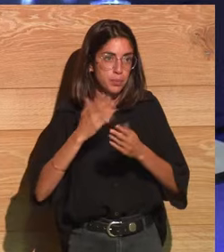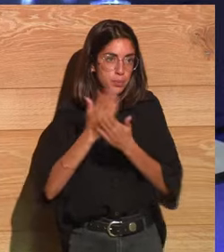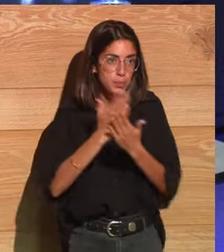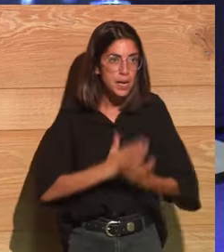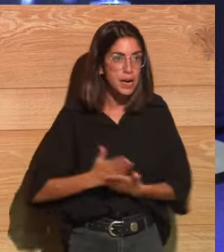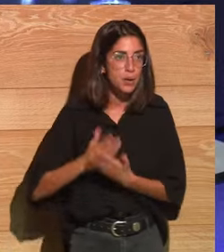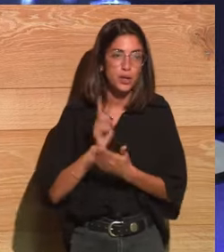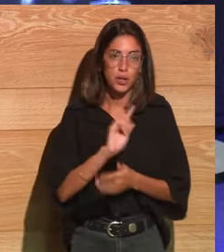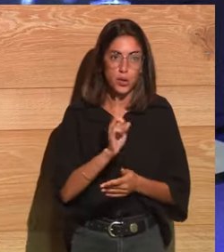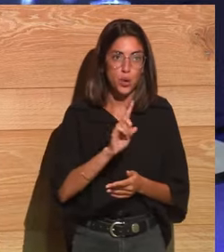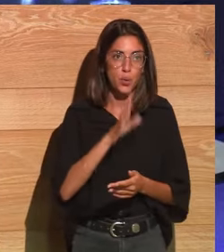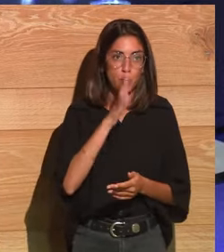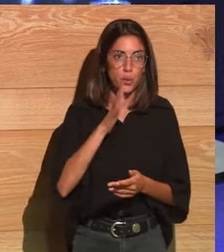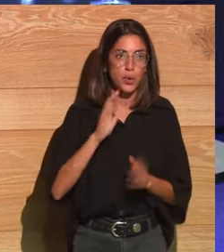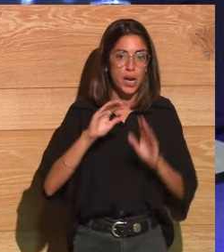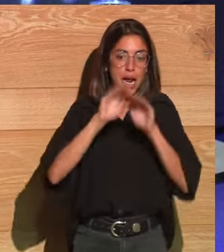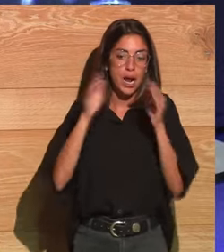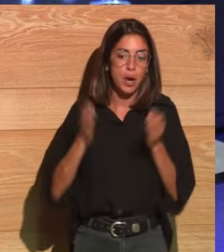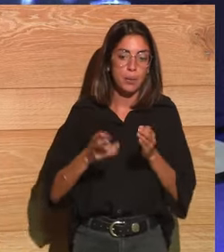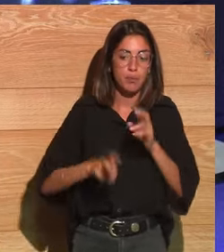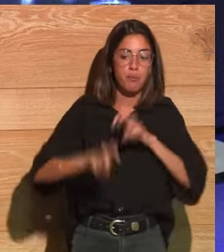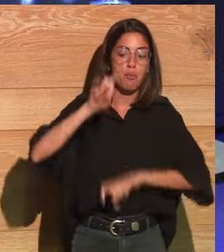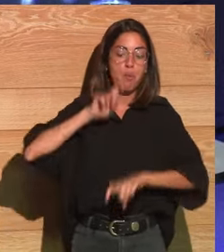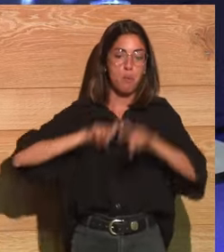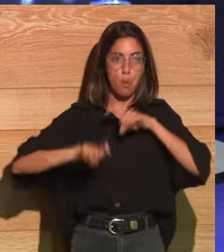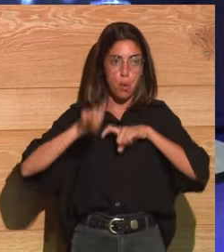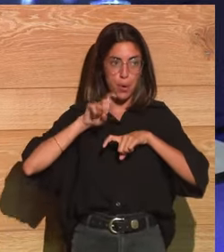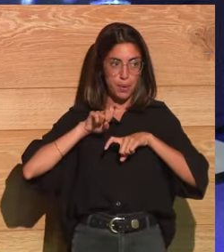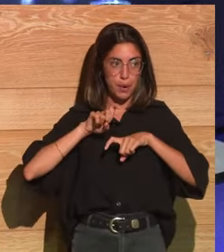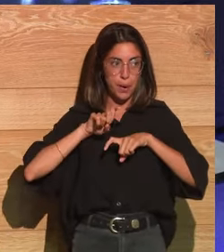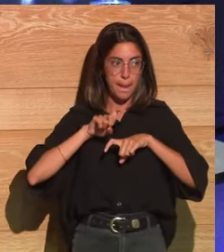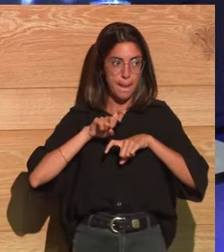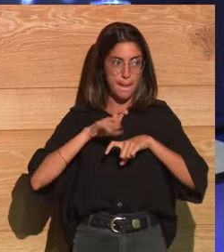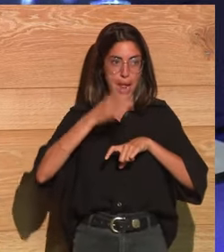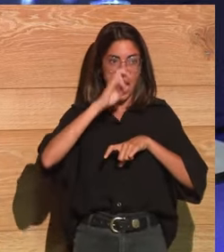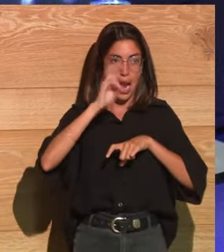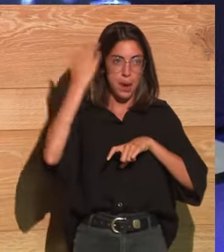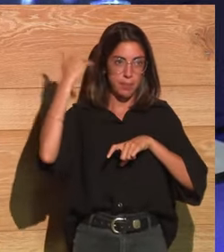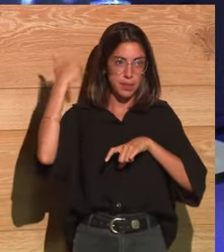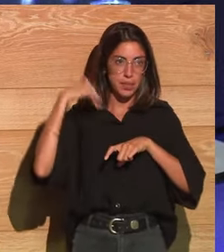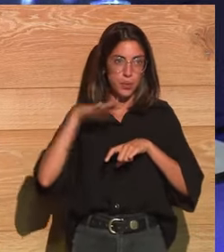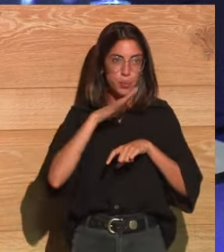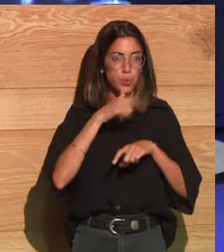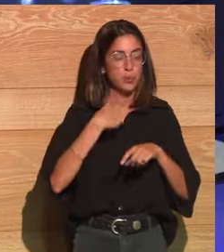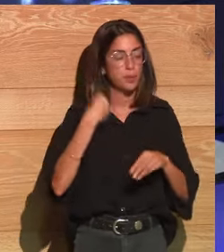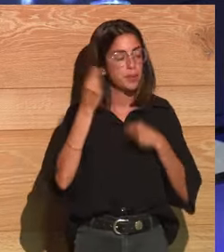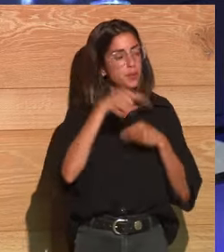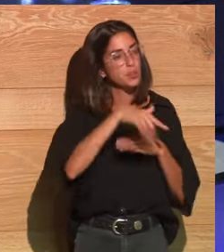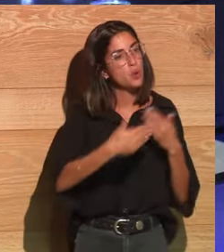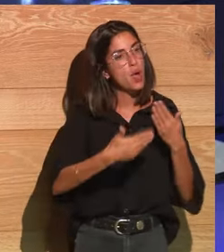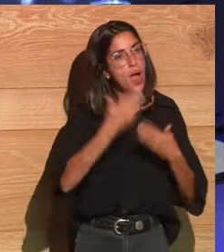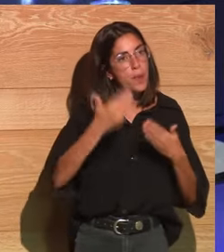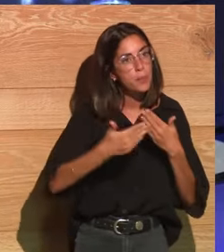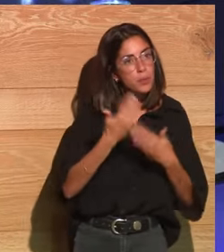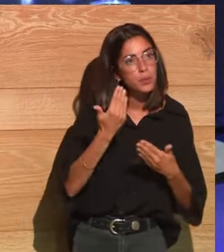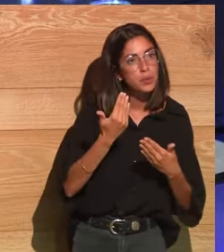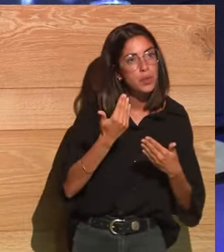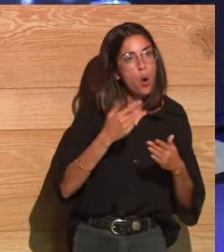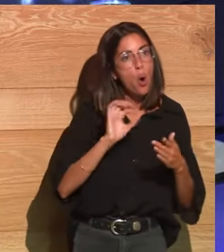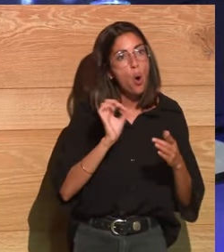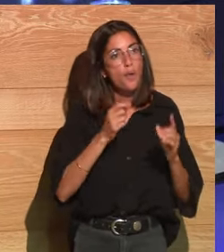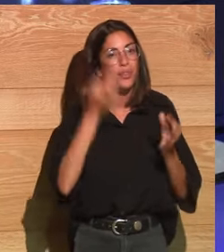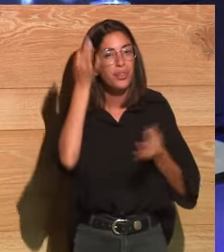caverna y al pasado, ¿no? Porque esto es una moda que creo que usa o malusa